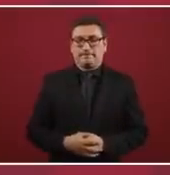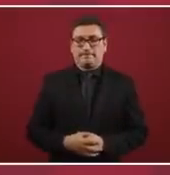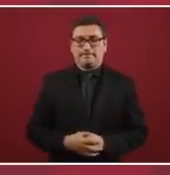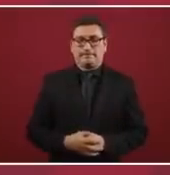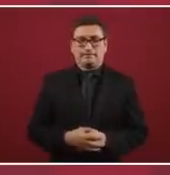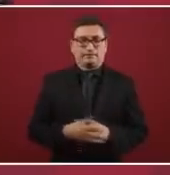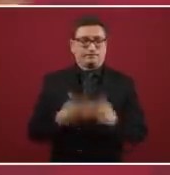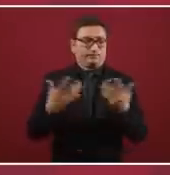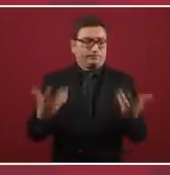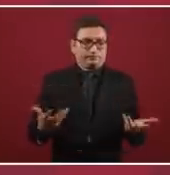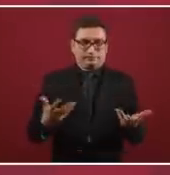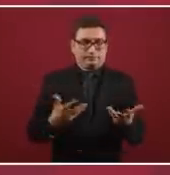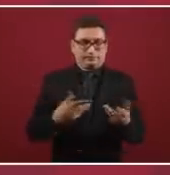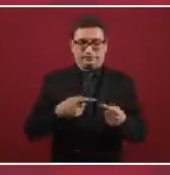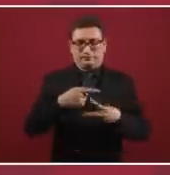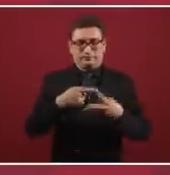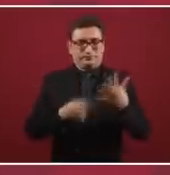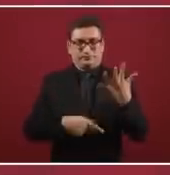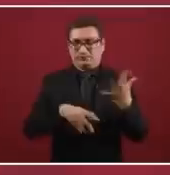O sea, sí, en general.